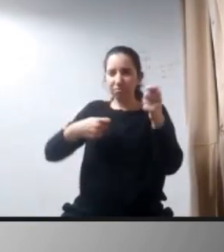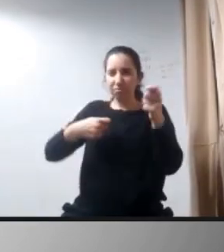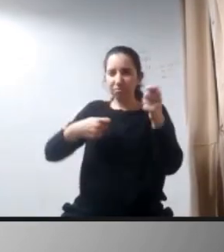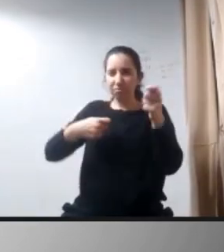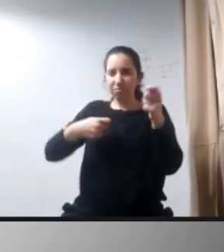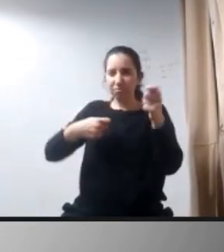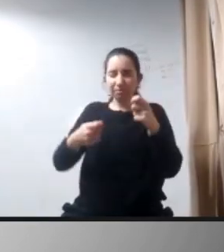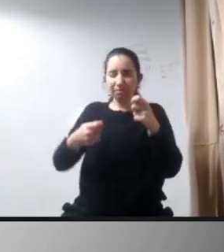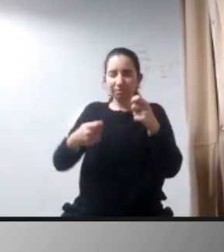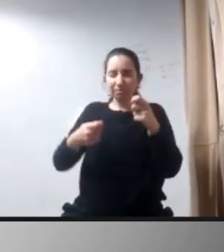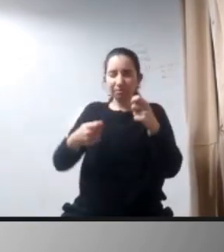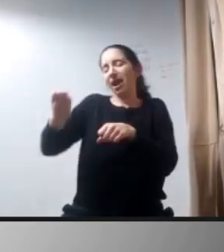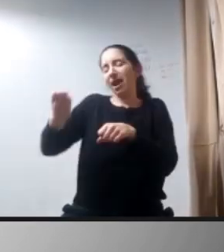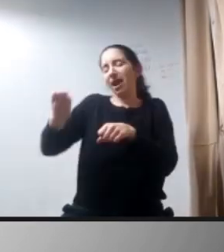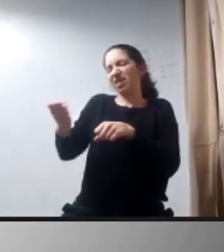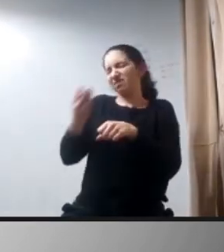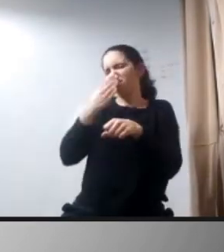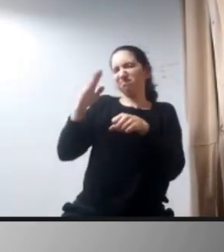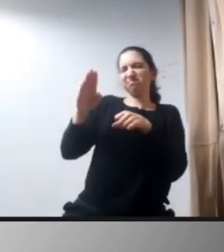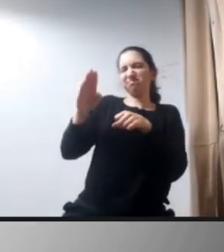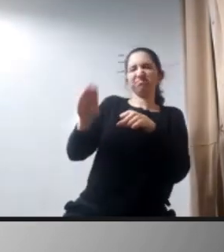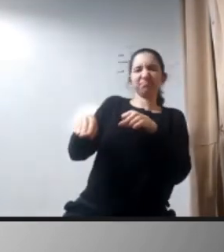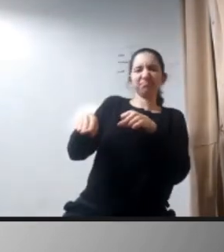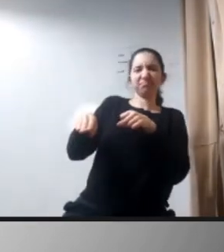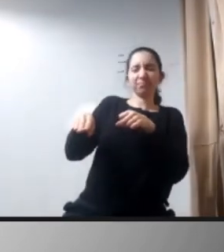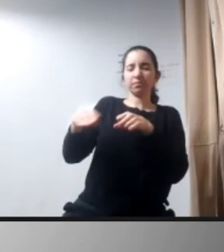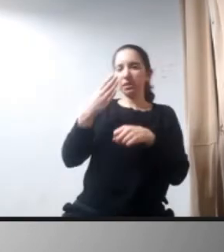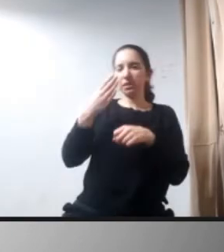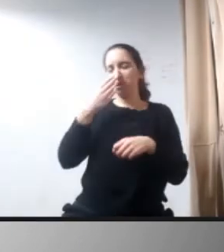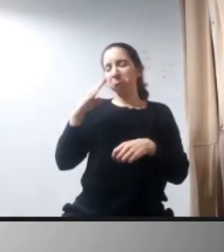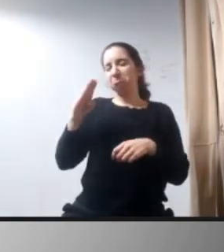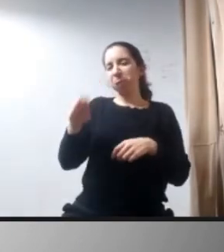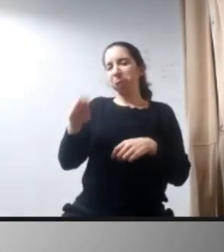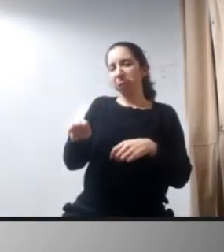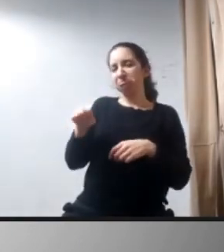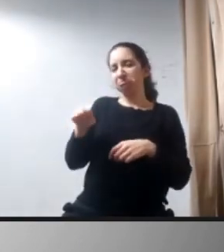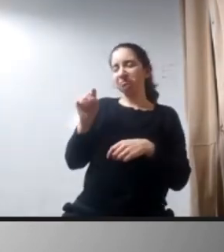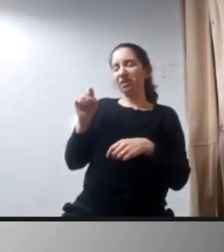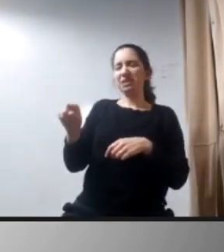cuidado no era valor. Así que no tiene un valor